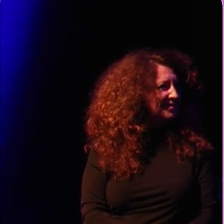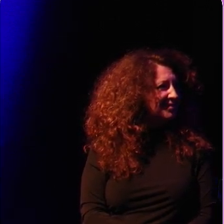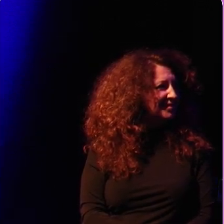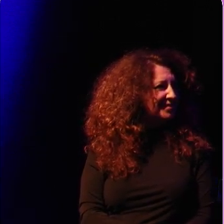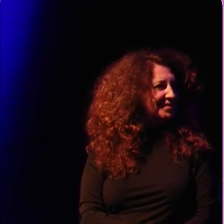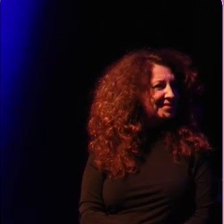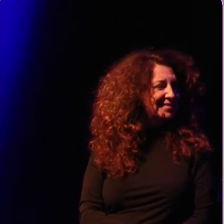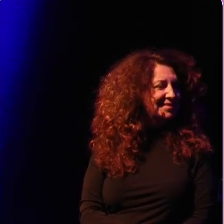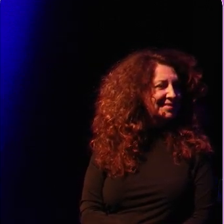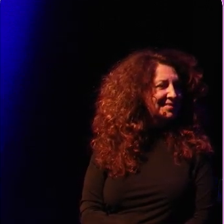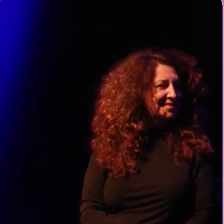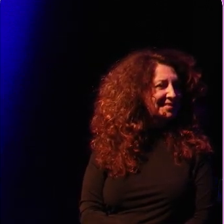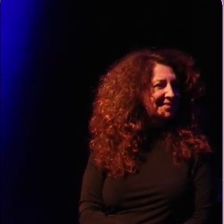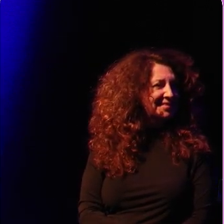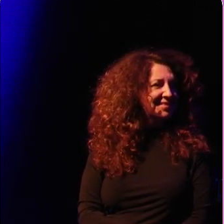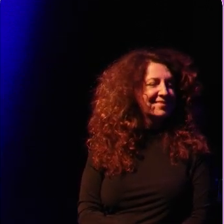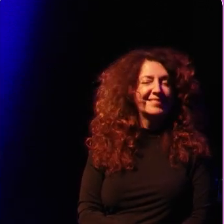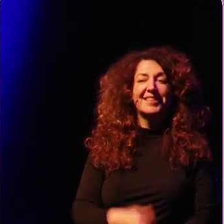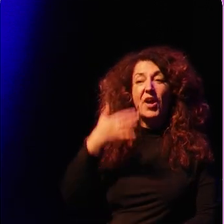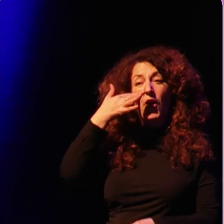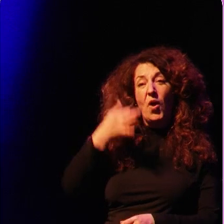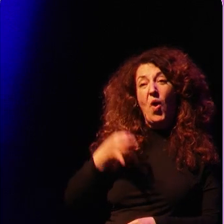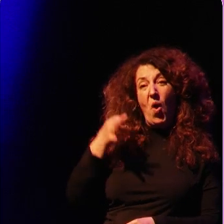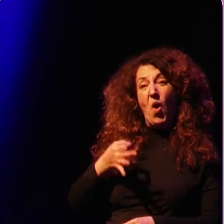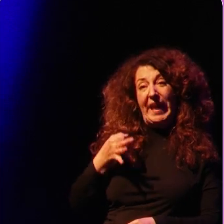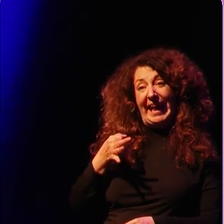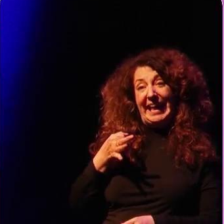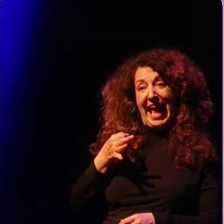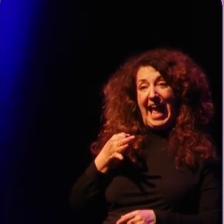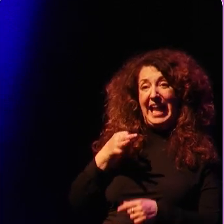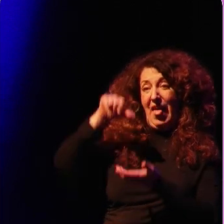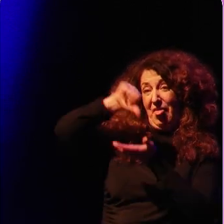A la izquierda, original. En el centro, el resultado.